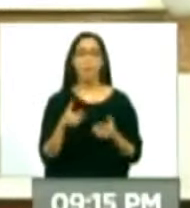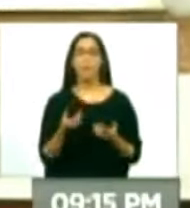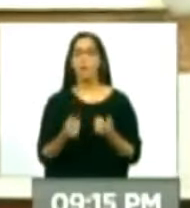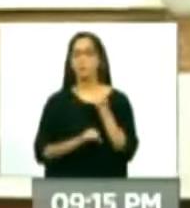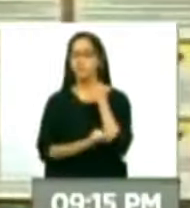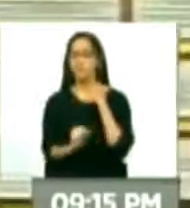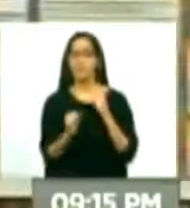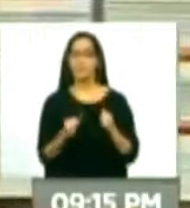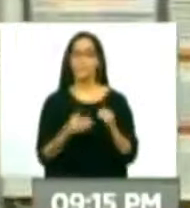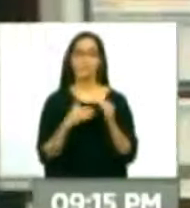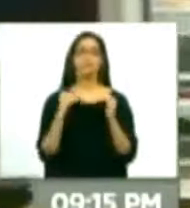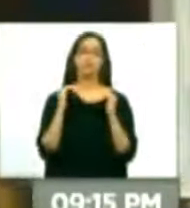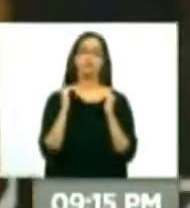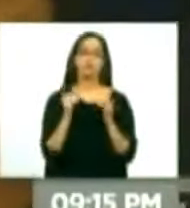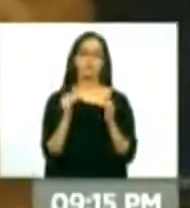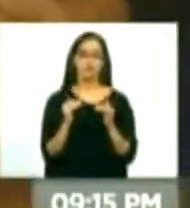suficiente.